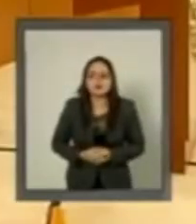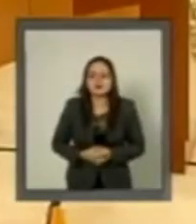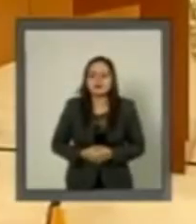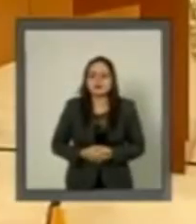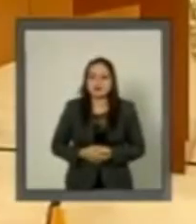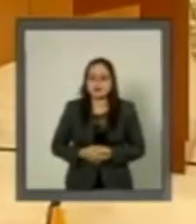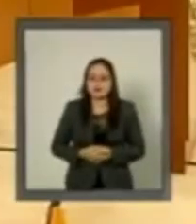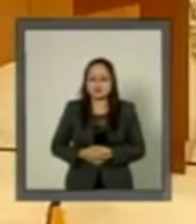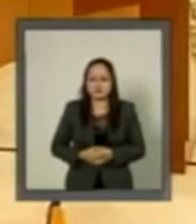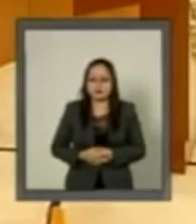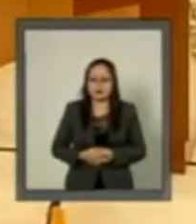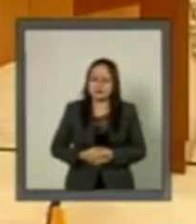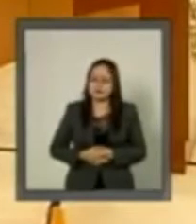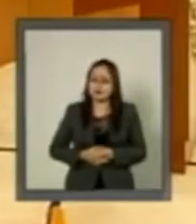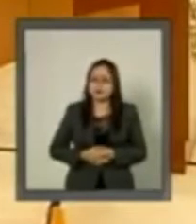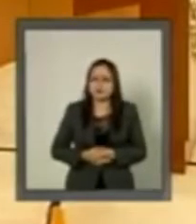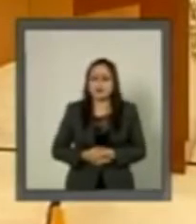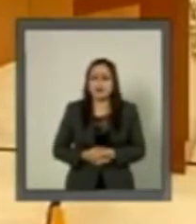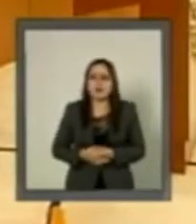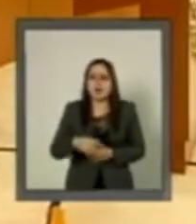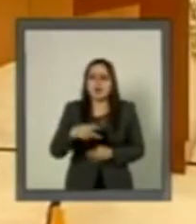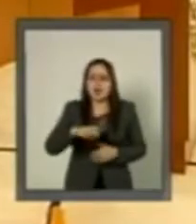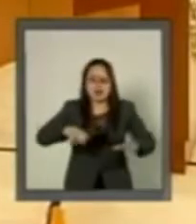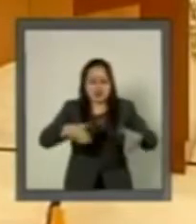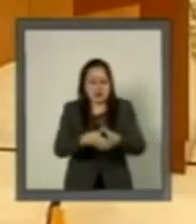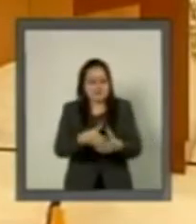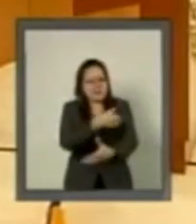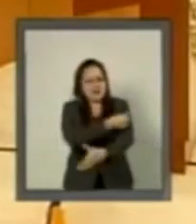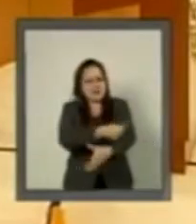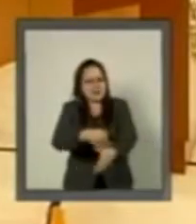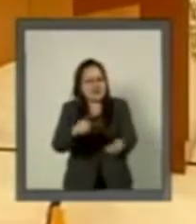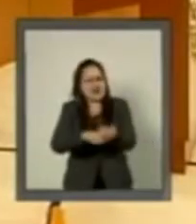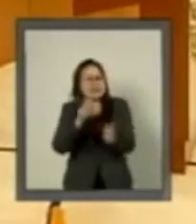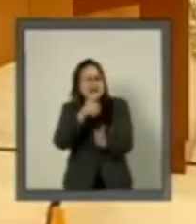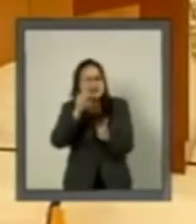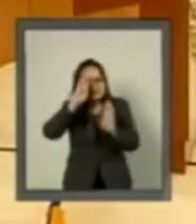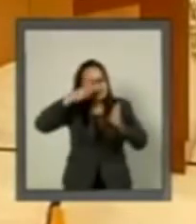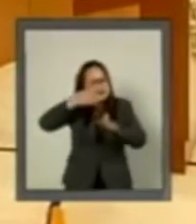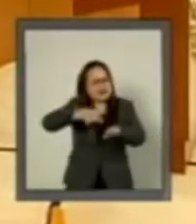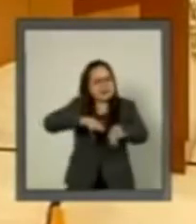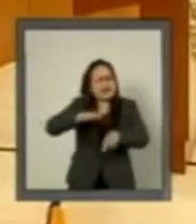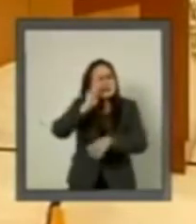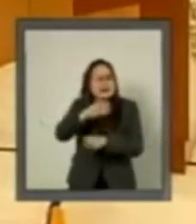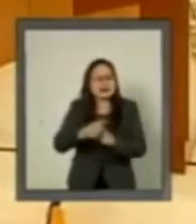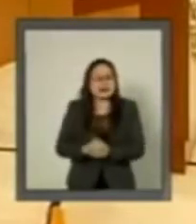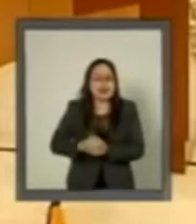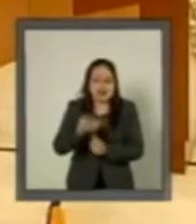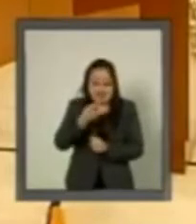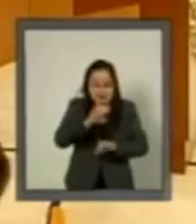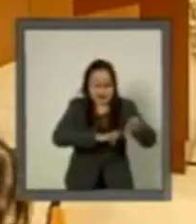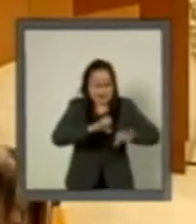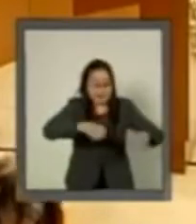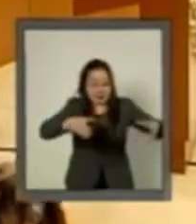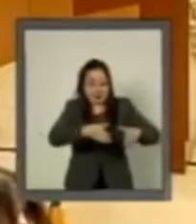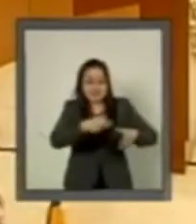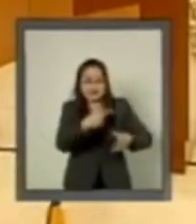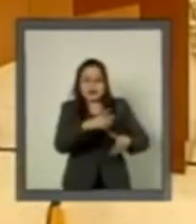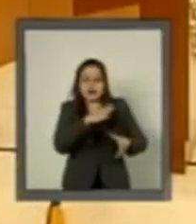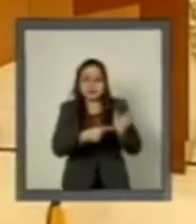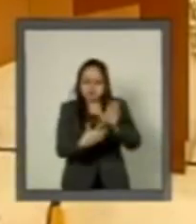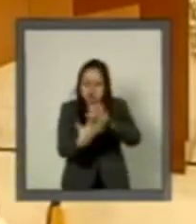debe hacer, y especialmente cuando se gana un gobierno, que además ya estamos a 5 años de este próximo a concluirse, pues es trabajar sobre las promesas de